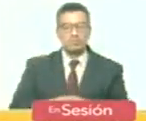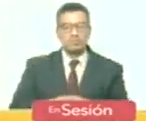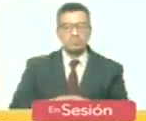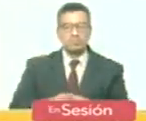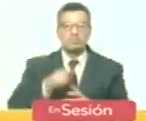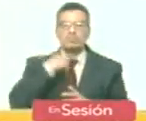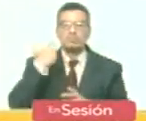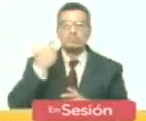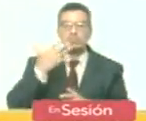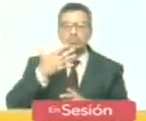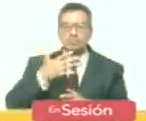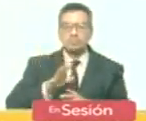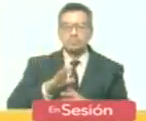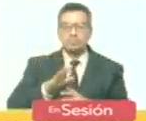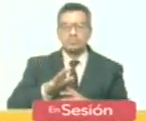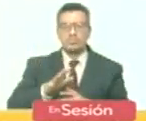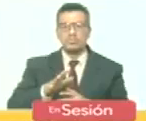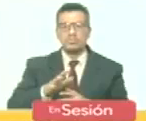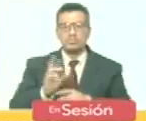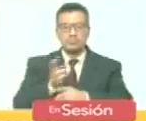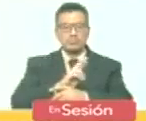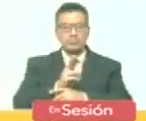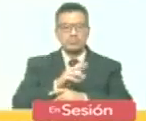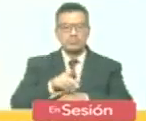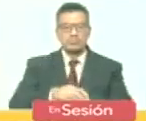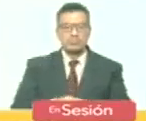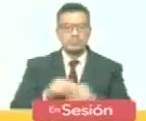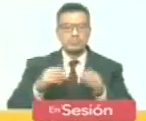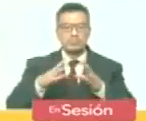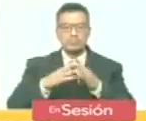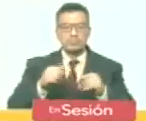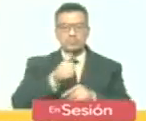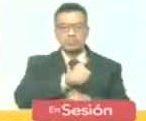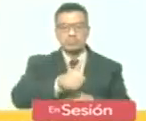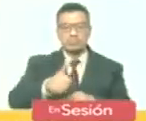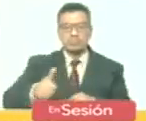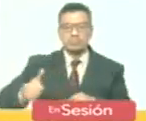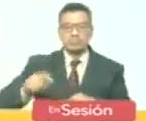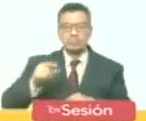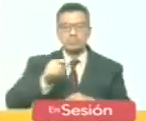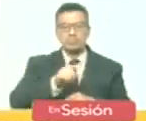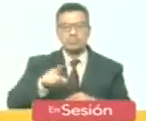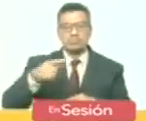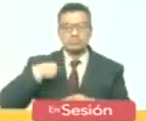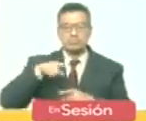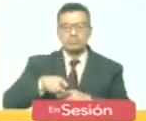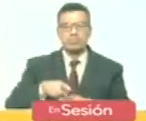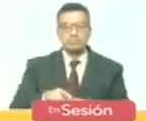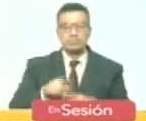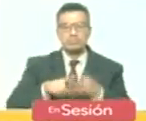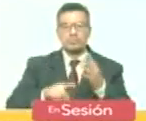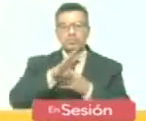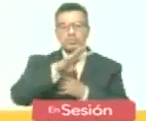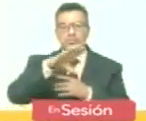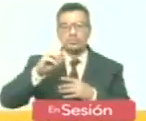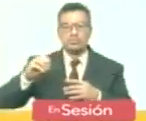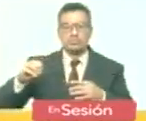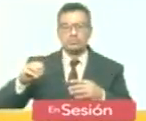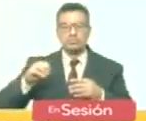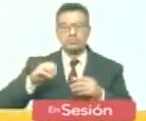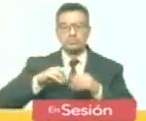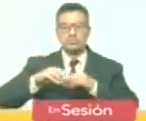muerte instantánea de todas las personas que se encontraran a 50 metros del